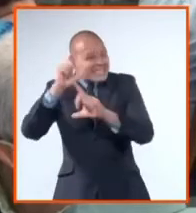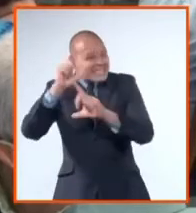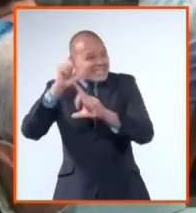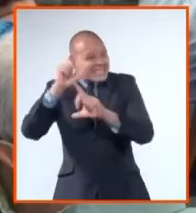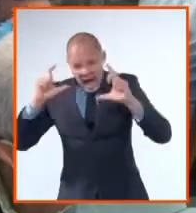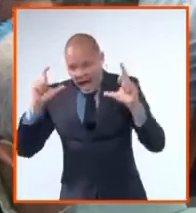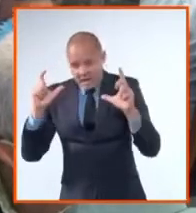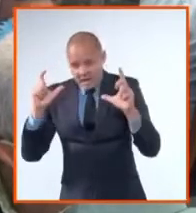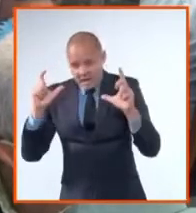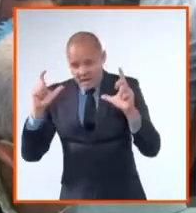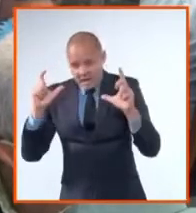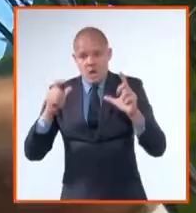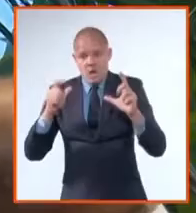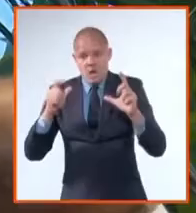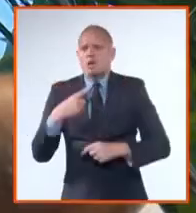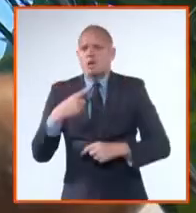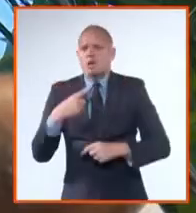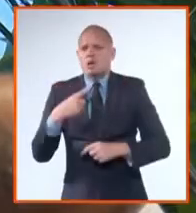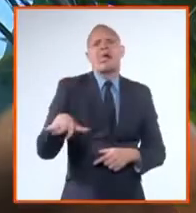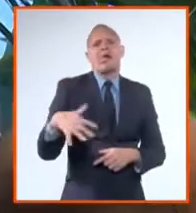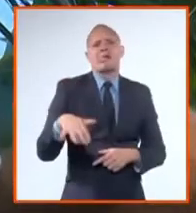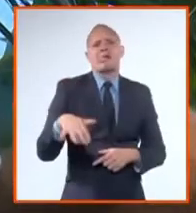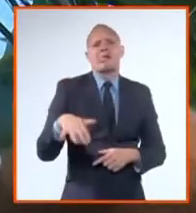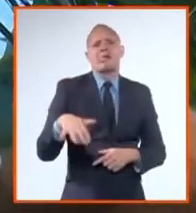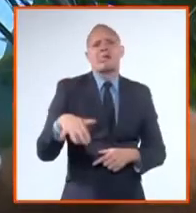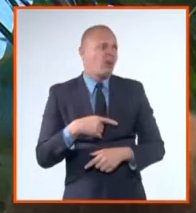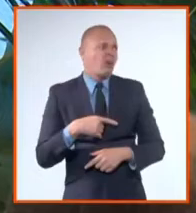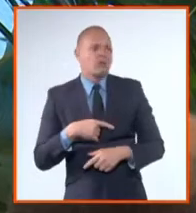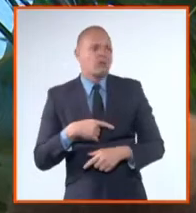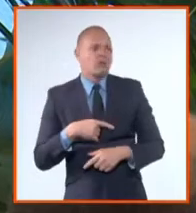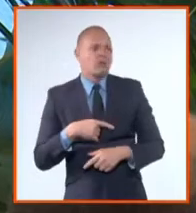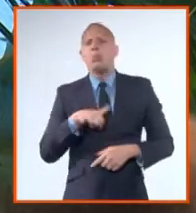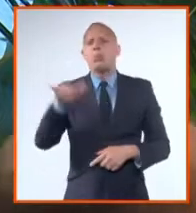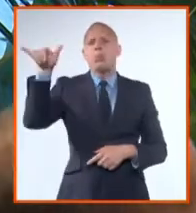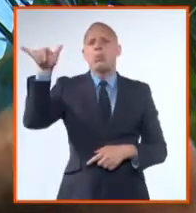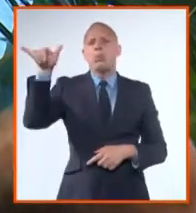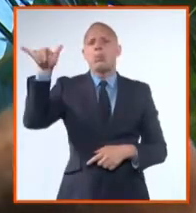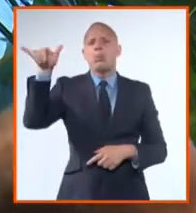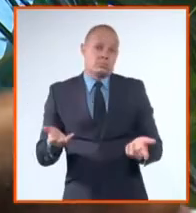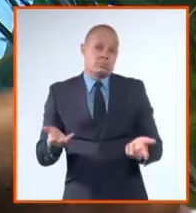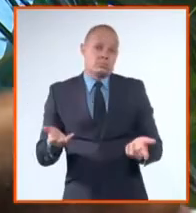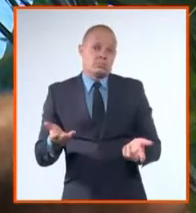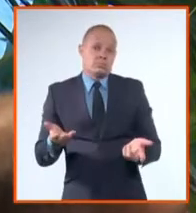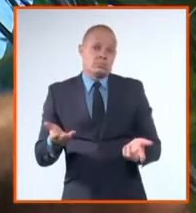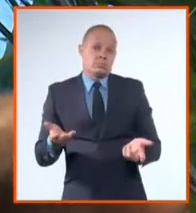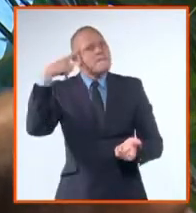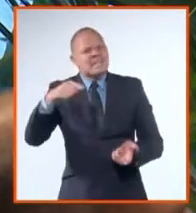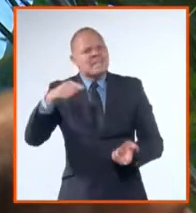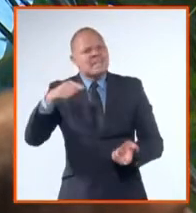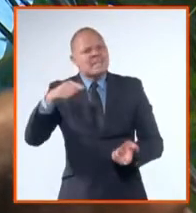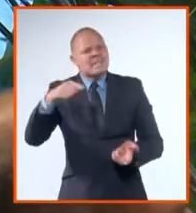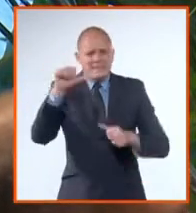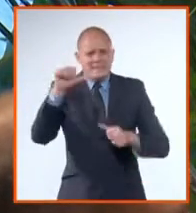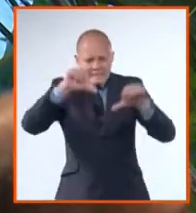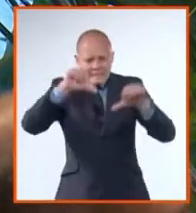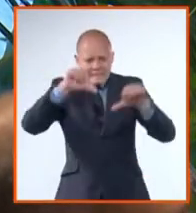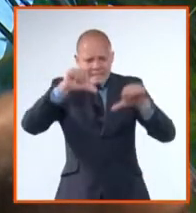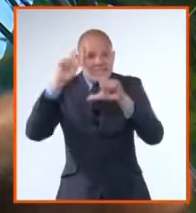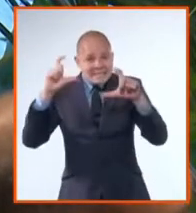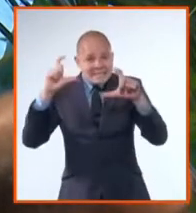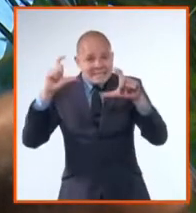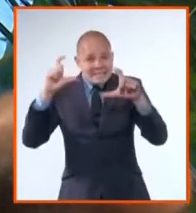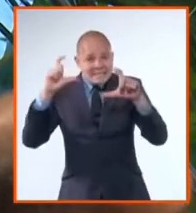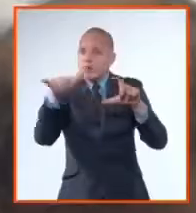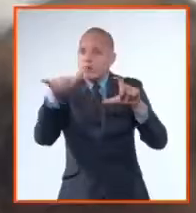solamente al teórico, al científico, me refiero hasta al operario, que sabe hacer lo que no sabe hacer nadie.